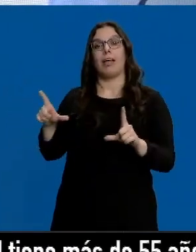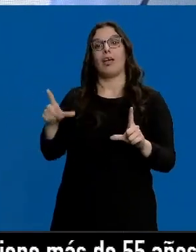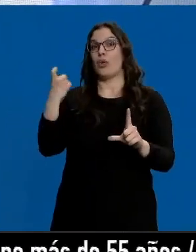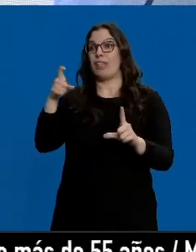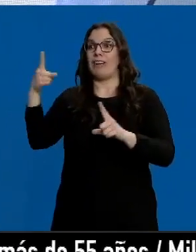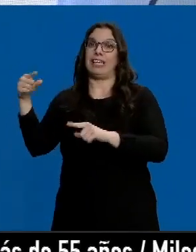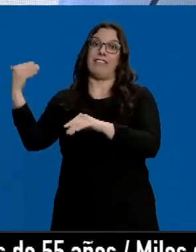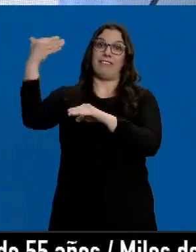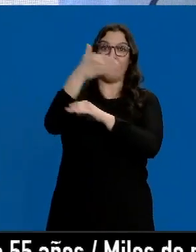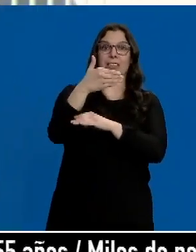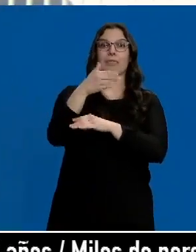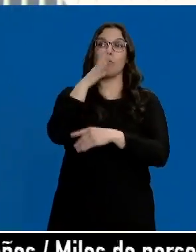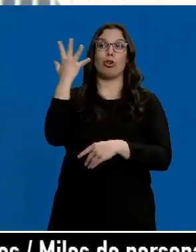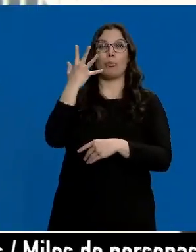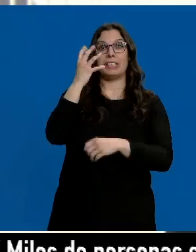COVID.